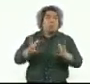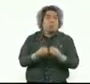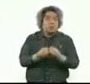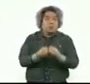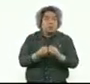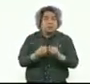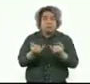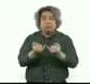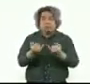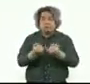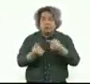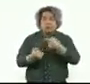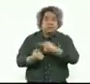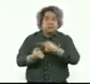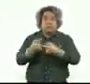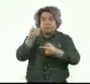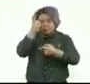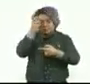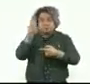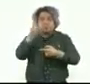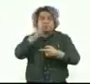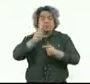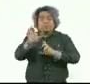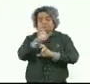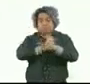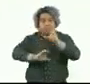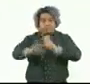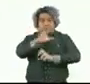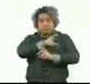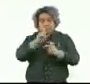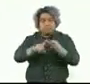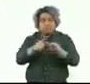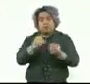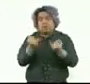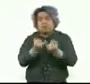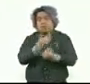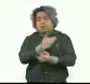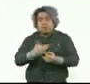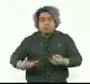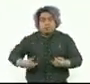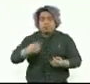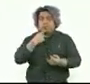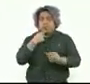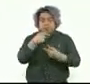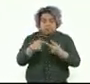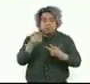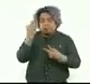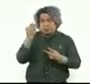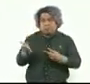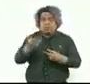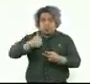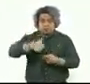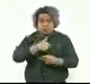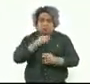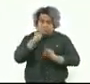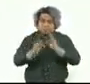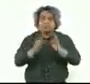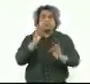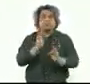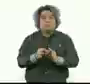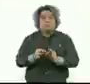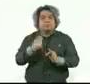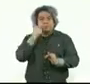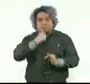Sheinbaum y el presidente Andrés Manuel López Obrador. Vamos a seguir trabajando en beneficio de la gente y ese